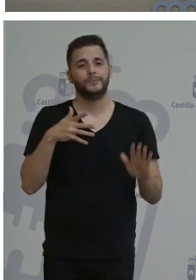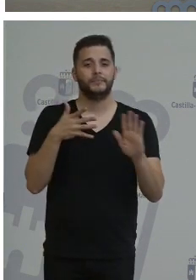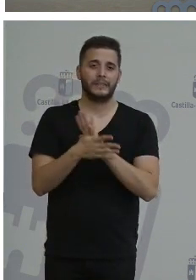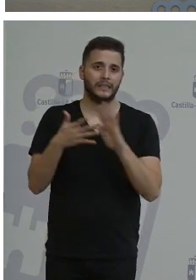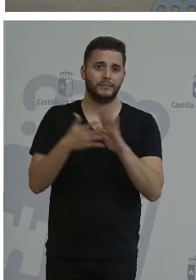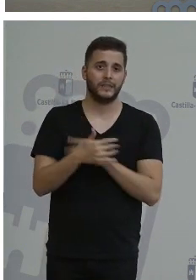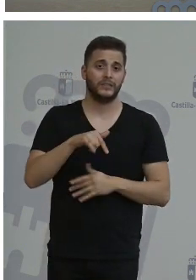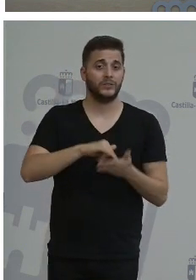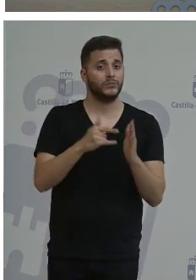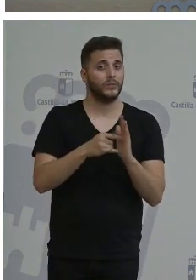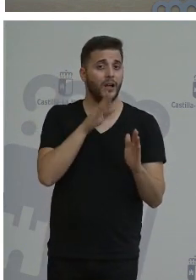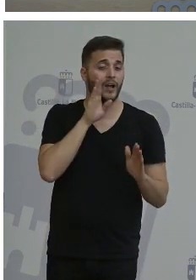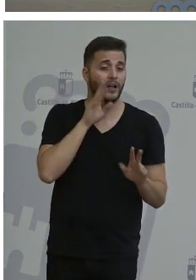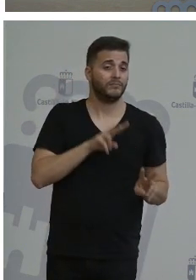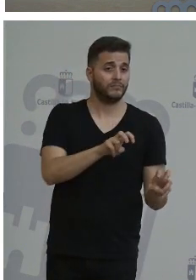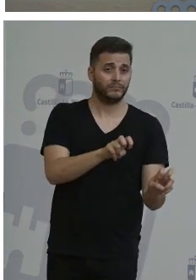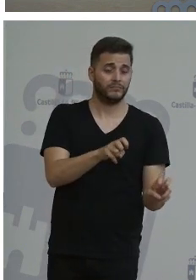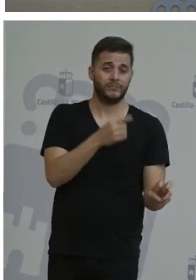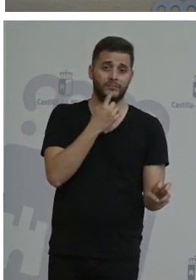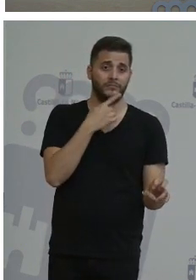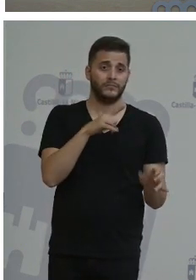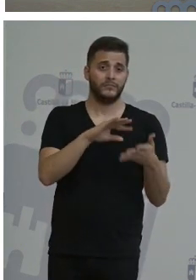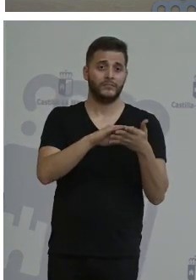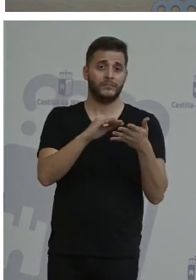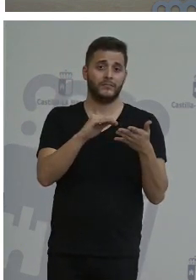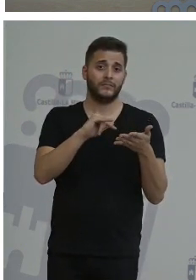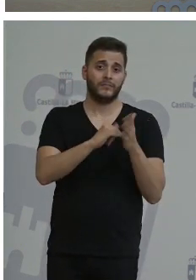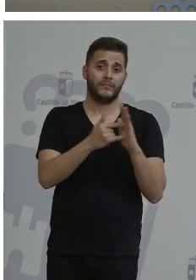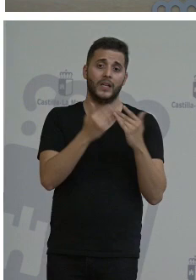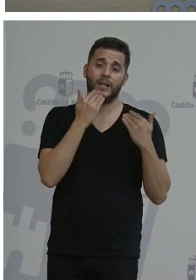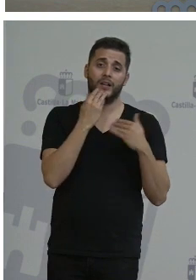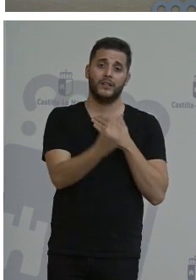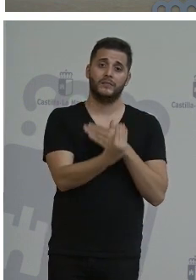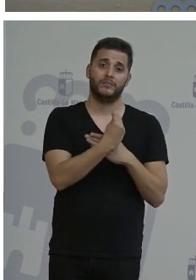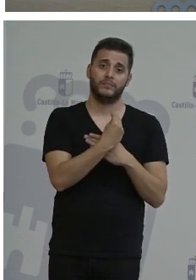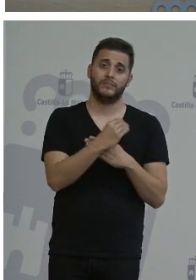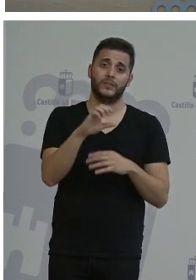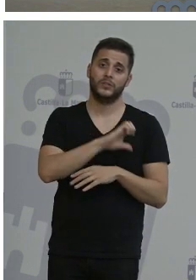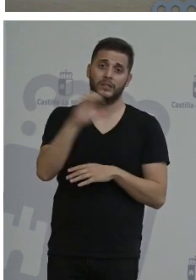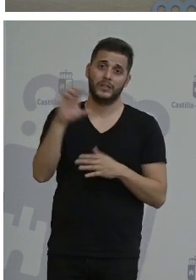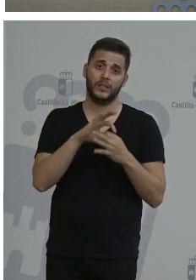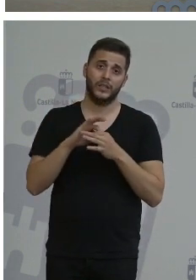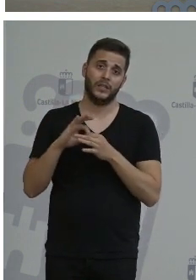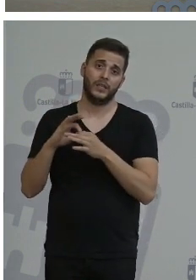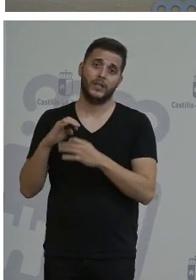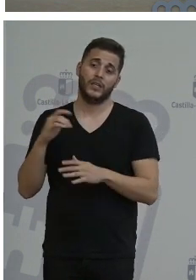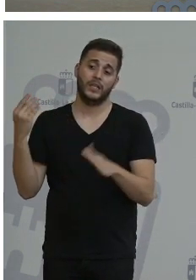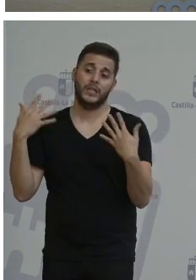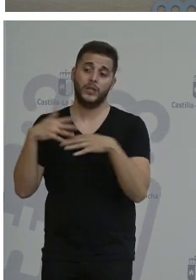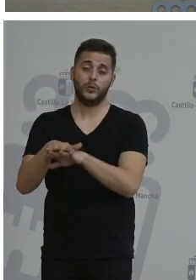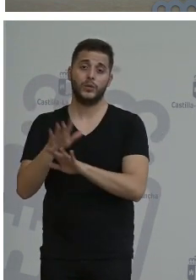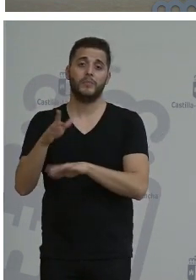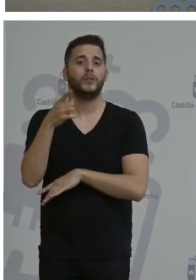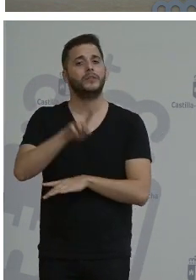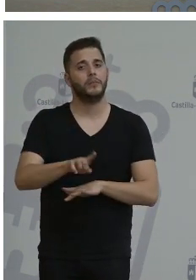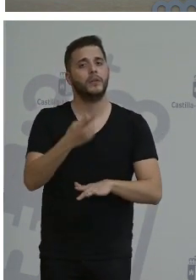un proyecto que, como os decía al principio, lo hemos hecho gracias a nuestra colaboración con Inclusion Europe. Pero también estamos colaborando